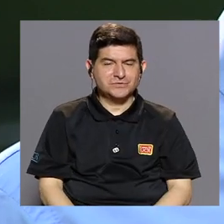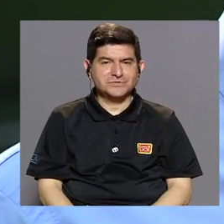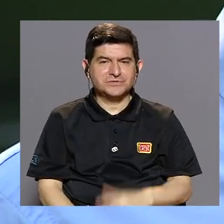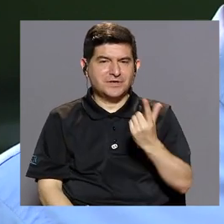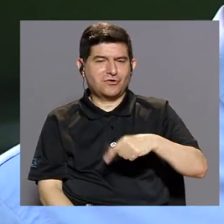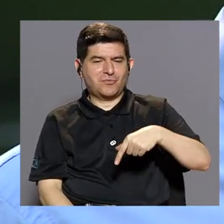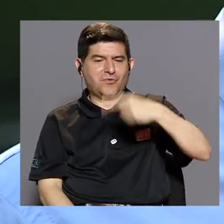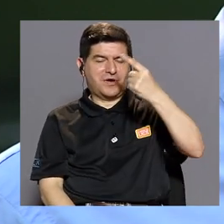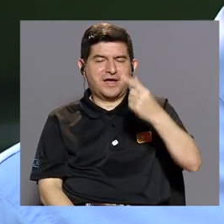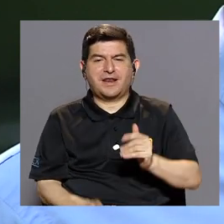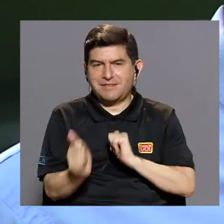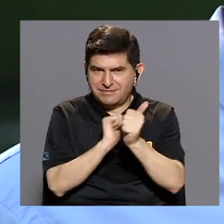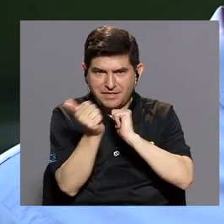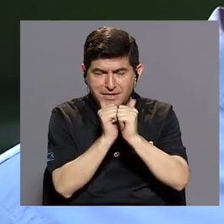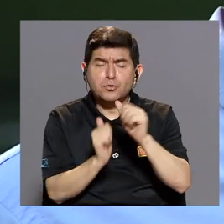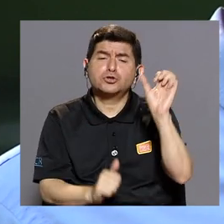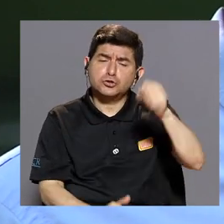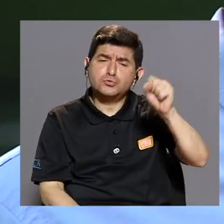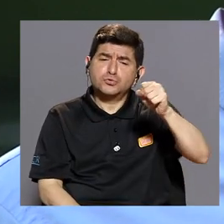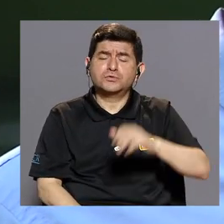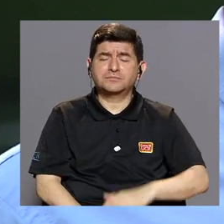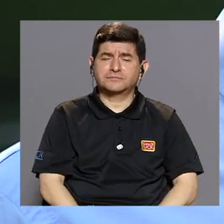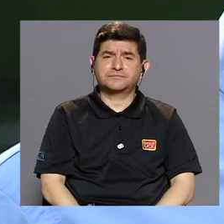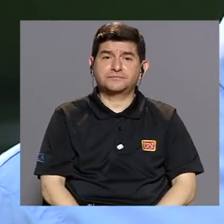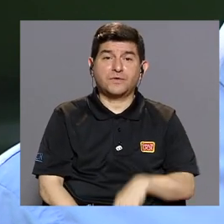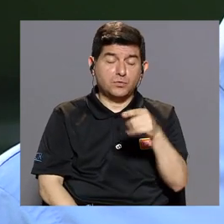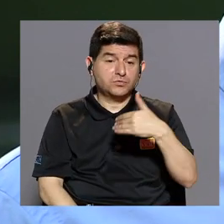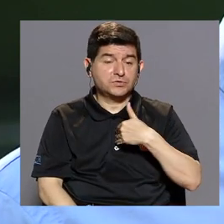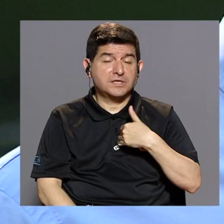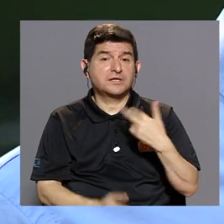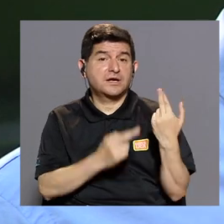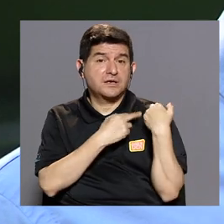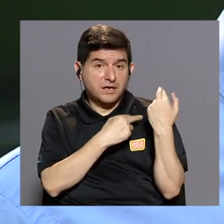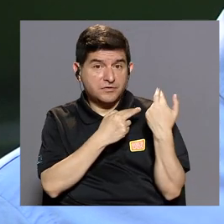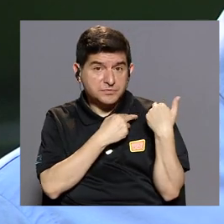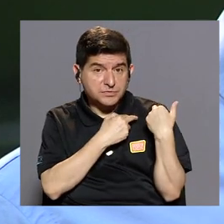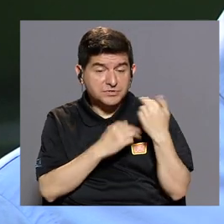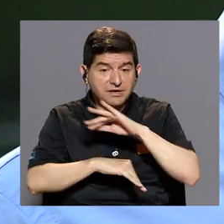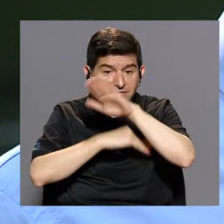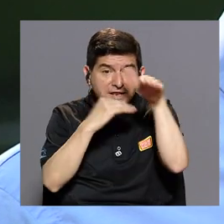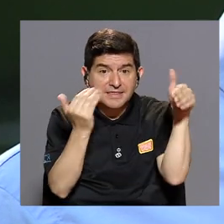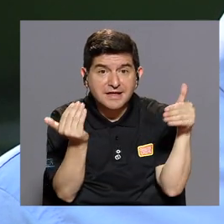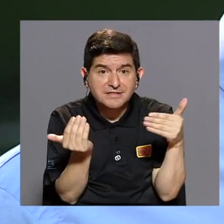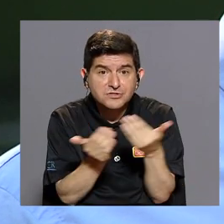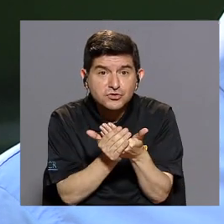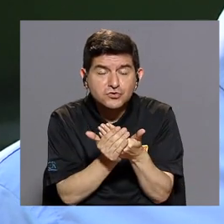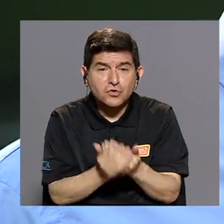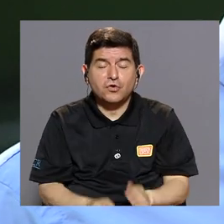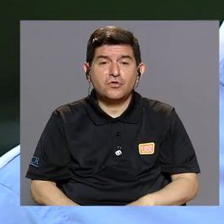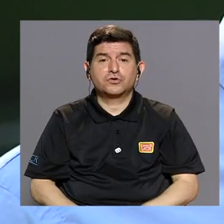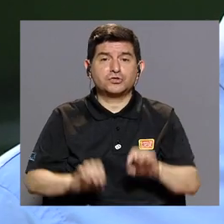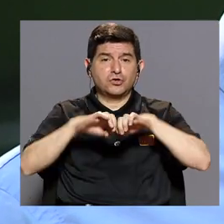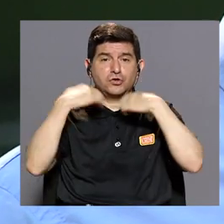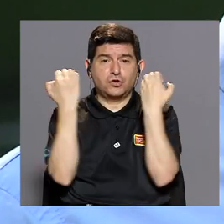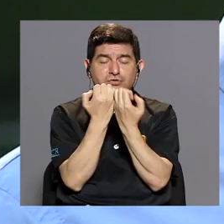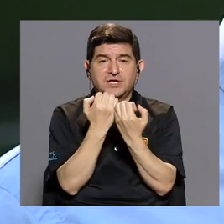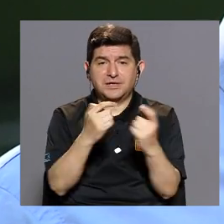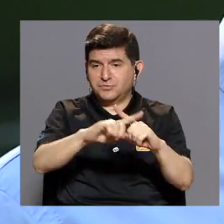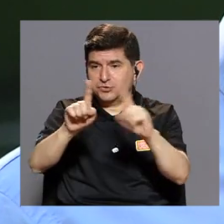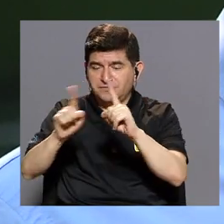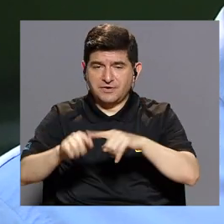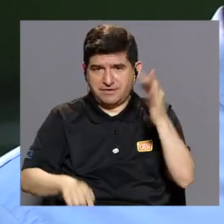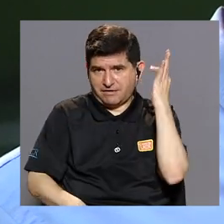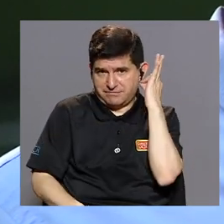gran gerente deportiva también, sí. De algún modo, ¿verdad? Porque tiene bajo su responsabilidad todas... Uh-huh. La liga femenina, digamos, de algún